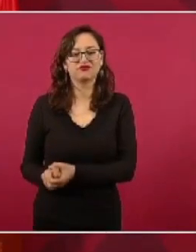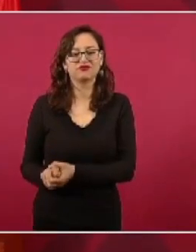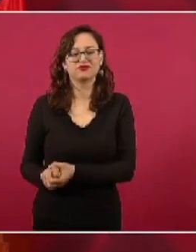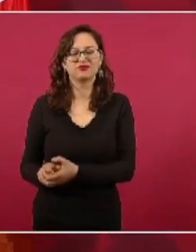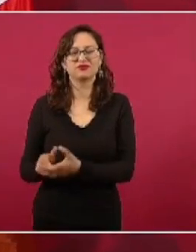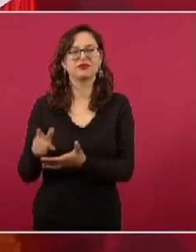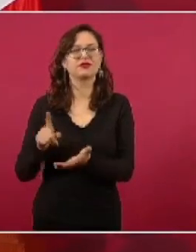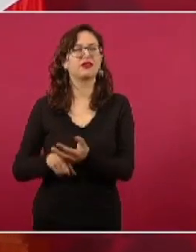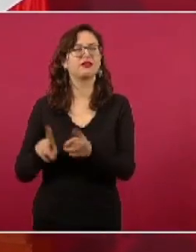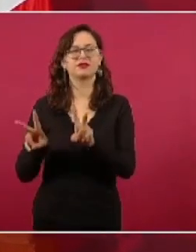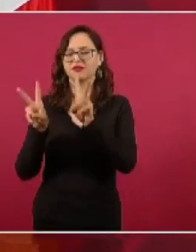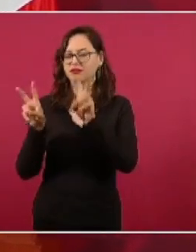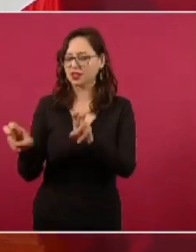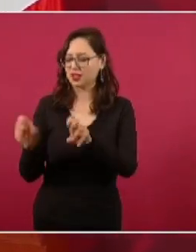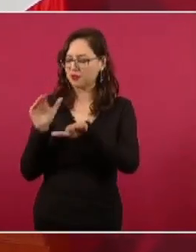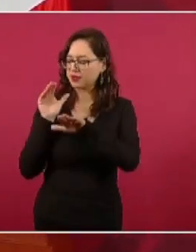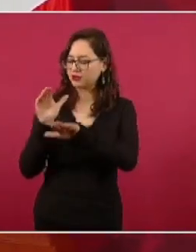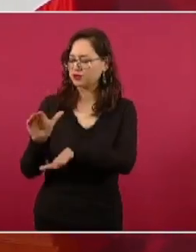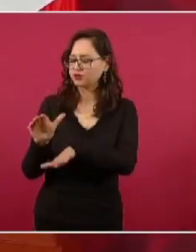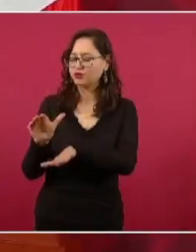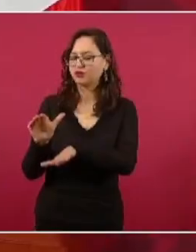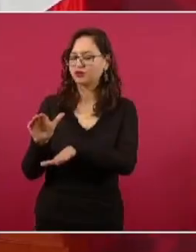un libro sobre.